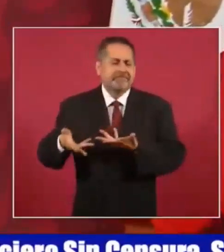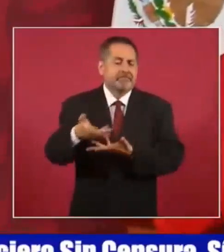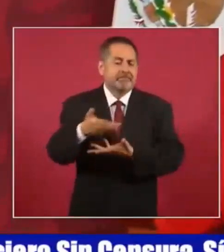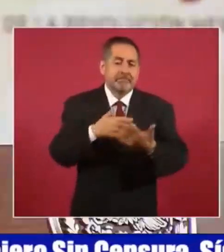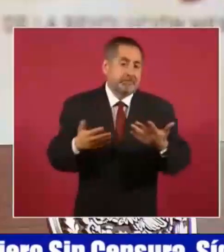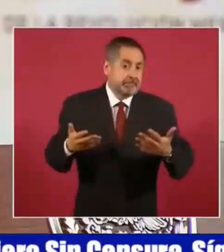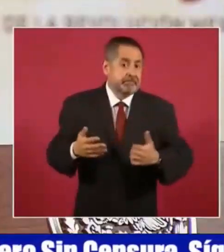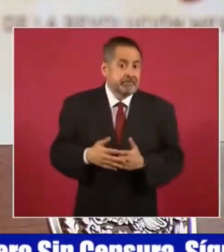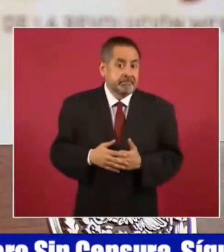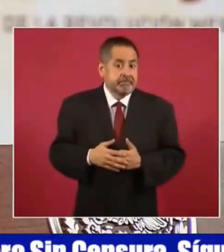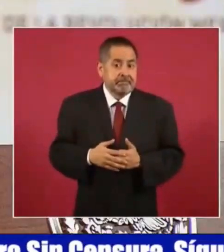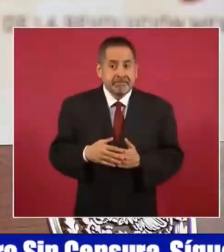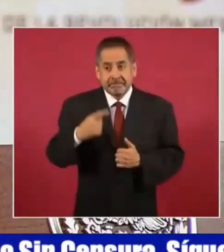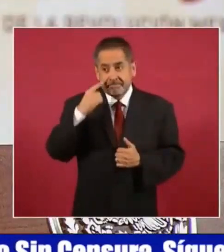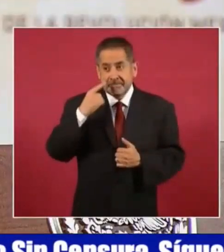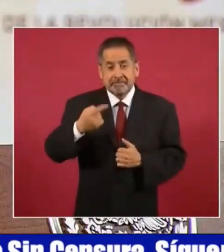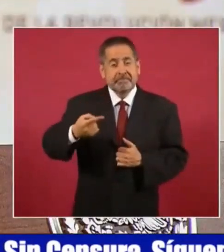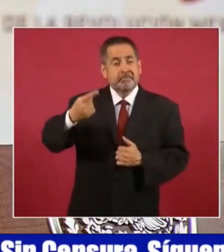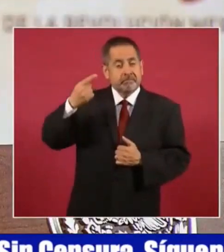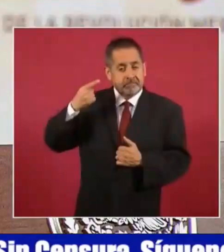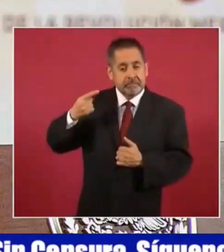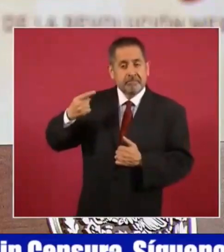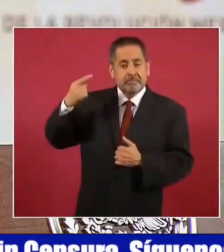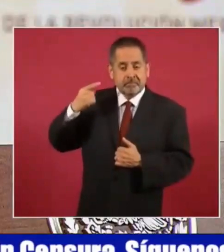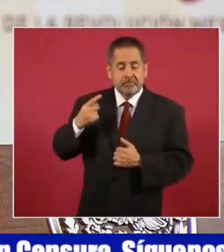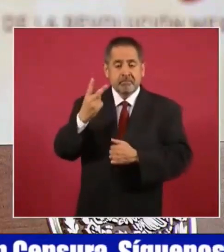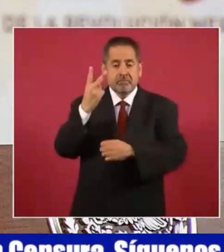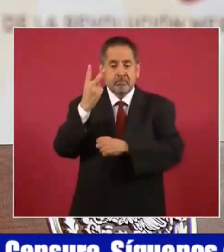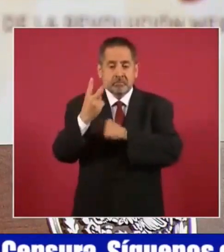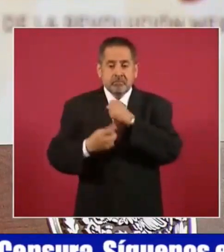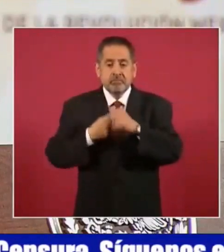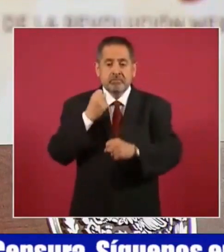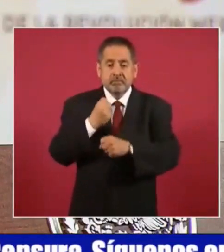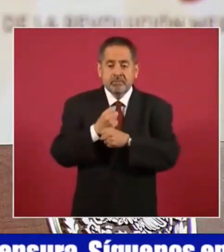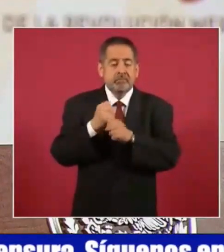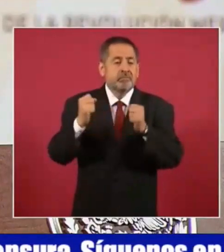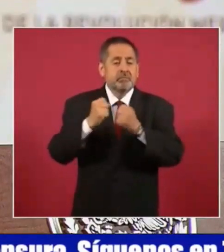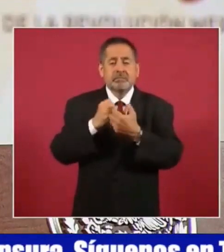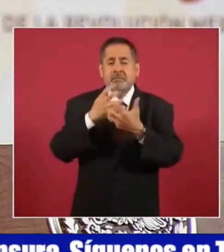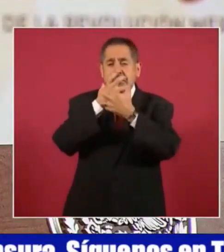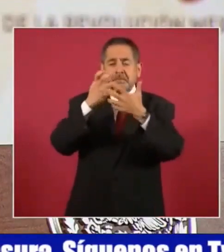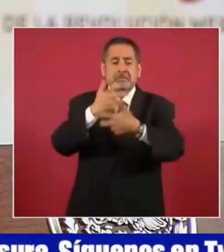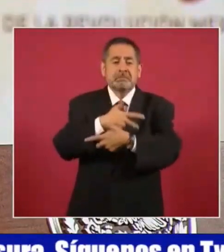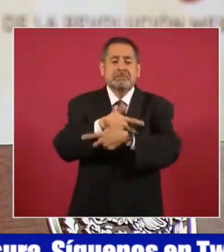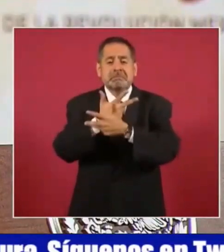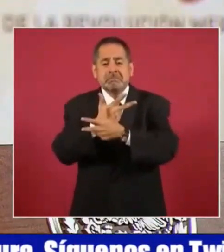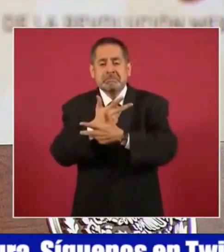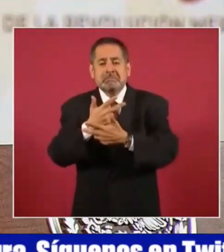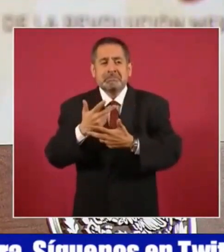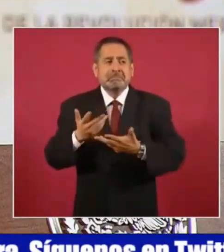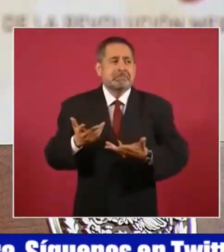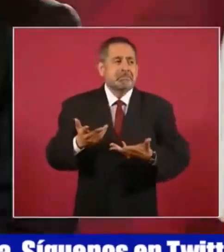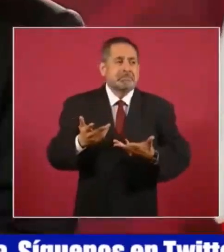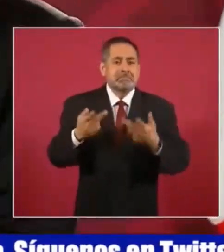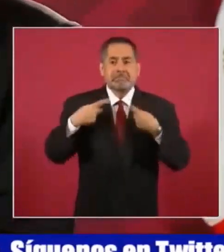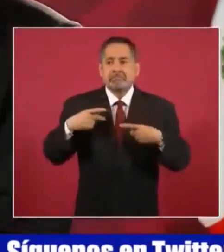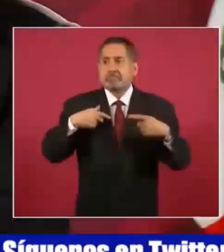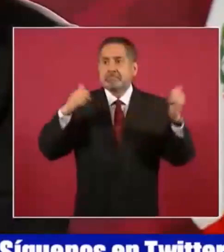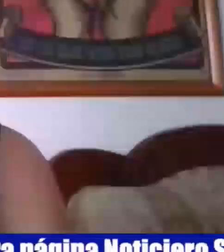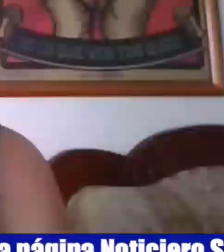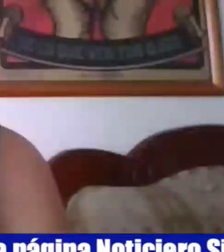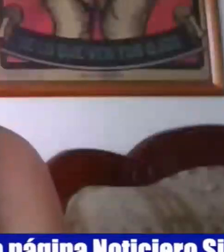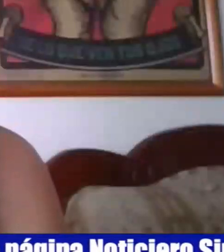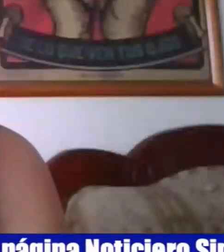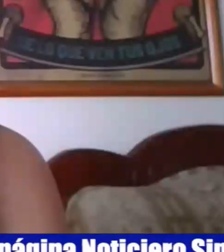logramos y me siento muy honrada de poderles acompañar, de hacer una agenda tan plural. Debo decir que incluso mañana también, para